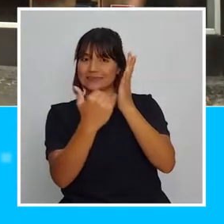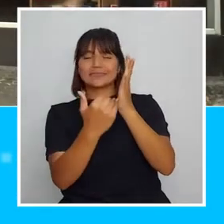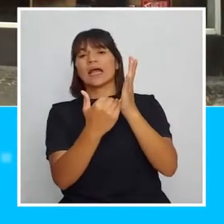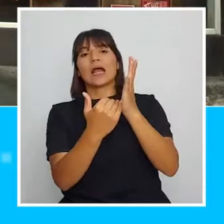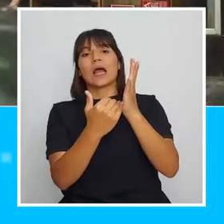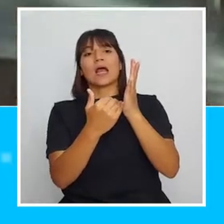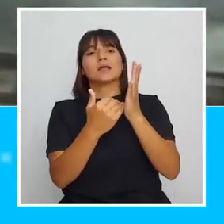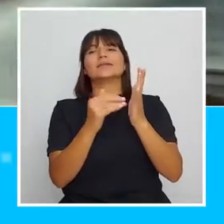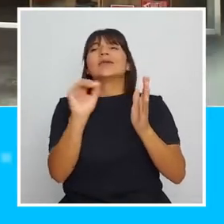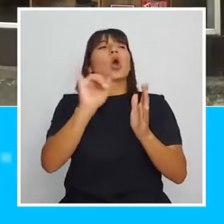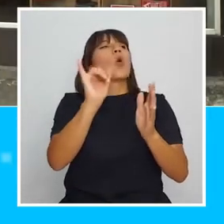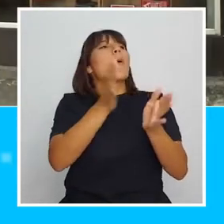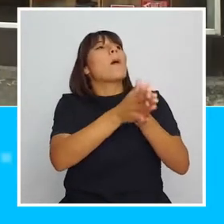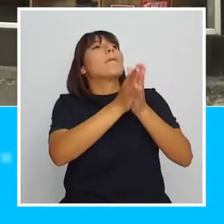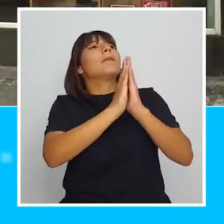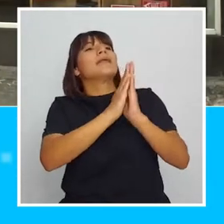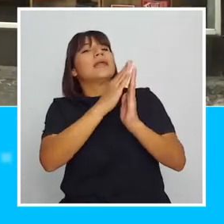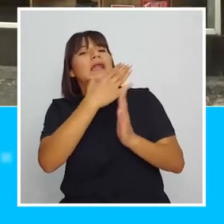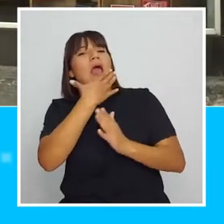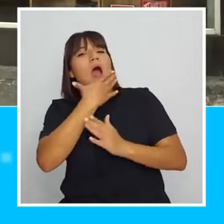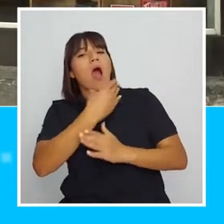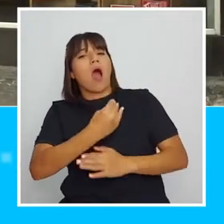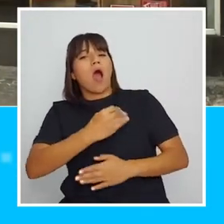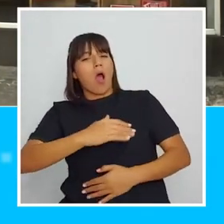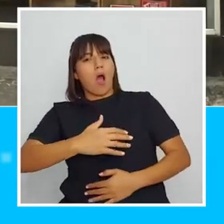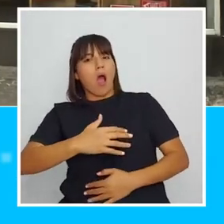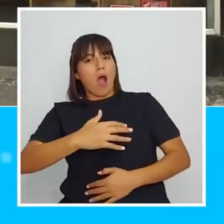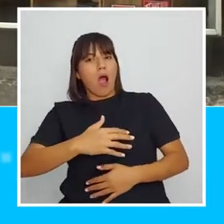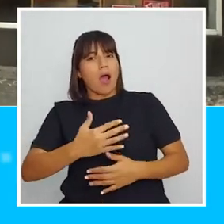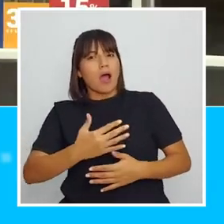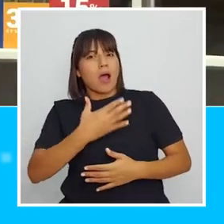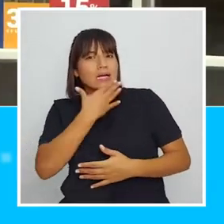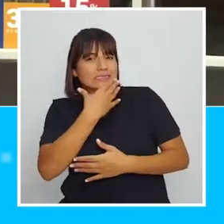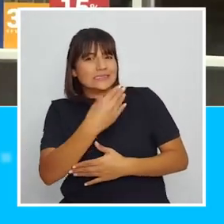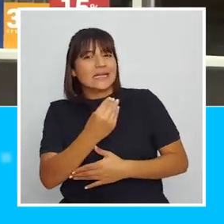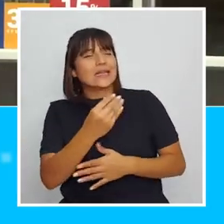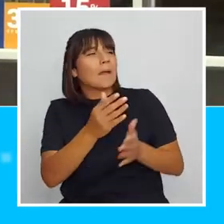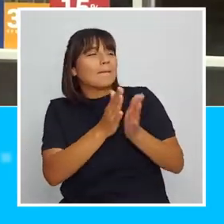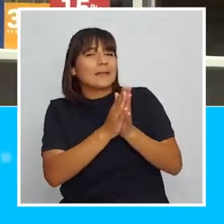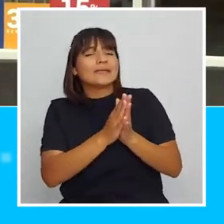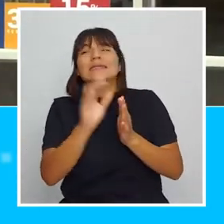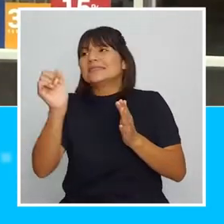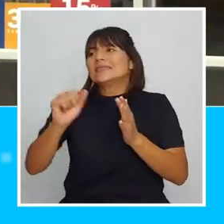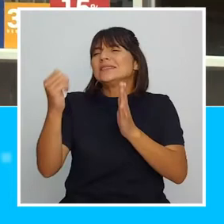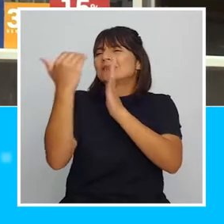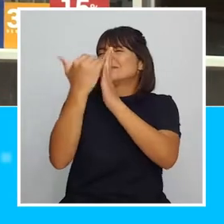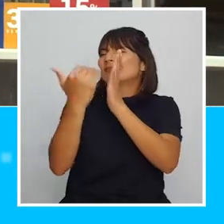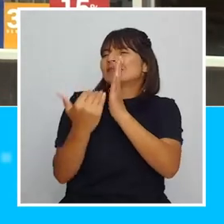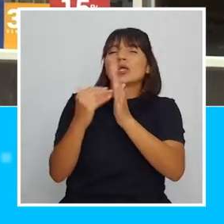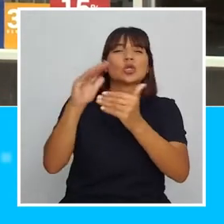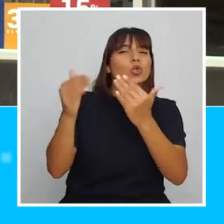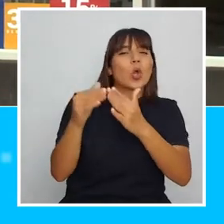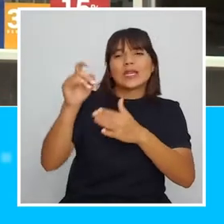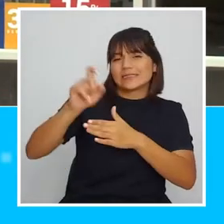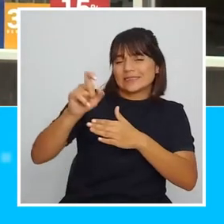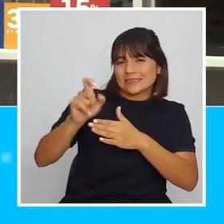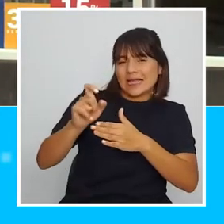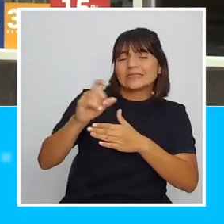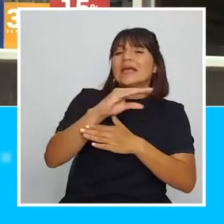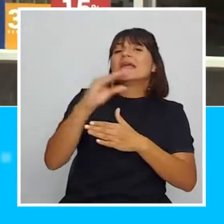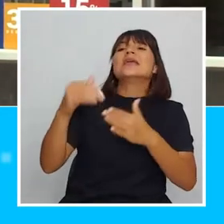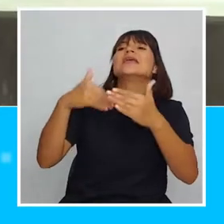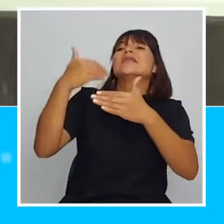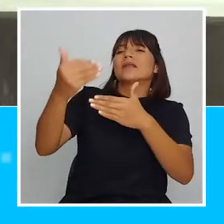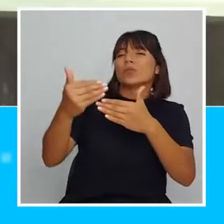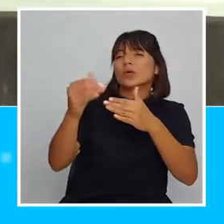niño. Sí, exacto, la lista del niño. Y poner por prioridades lo que tenemos que ir haciendo, y ahí se va haciendo la discriminación de cuál sí y